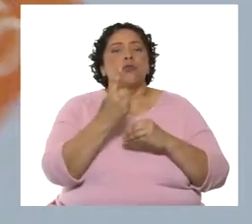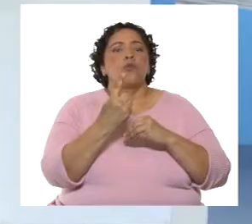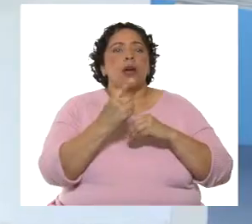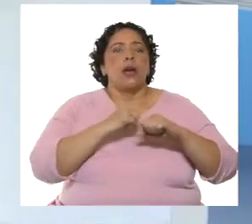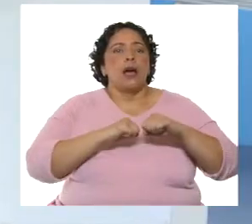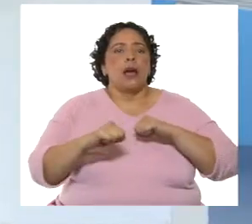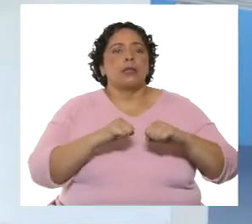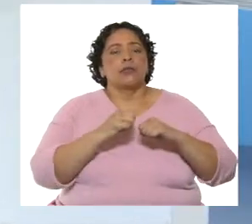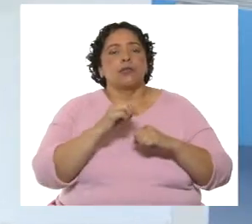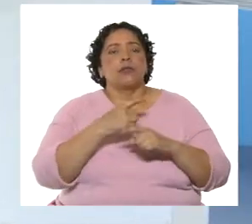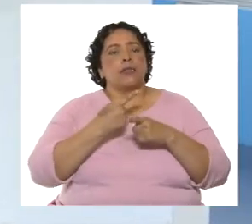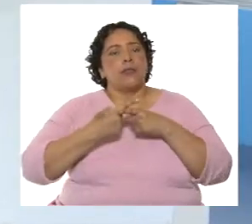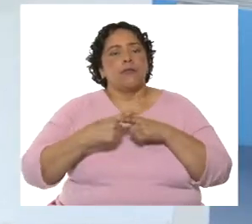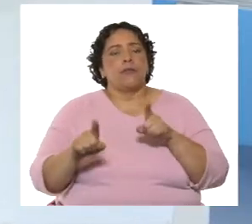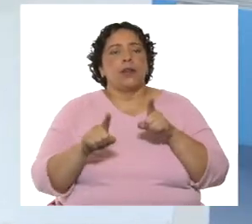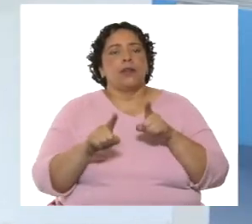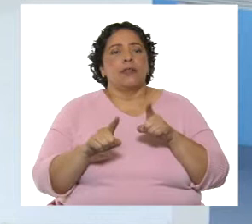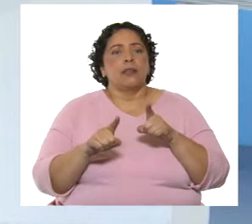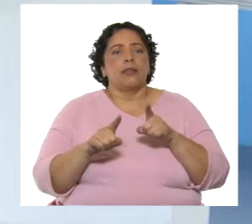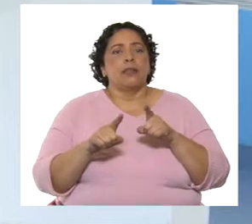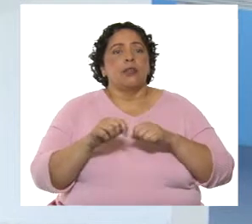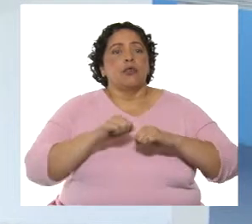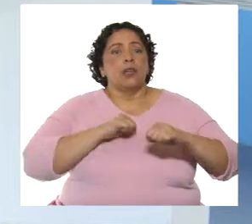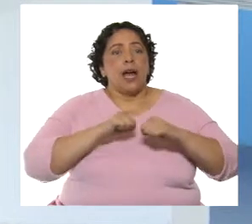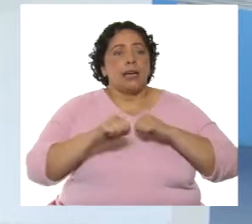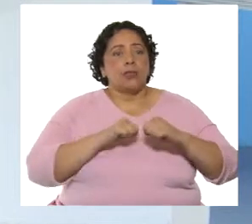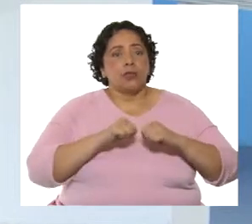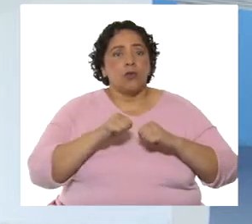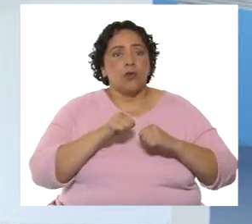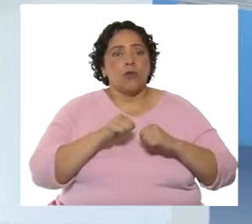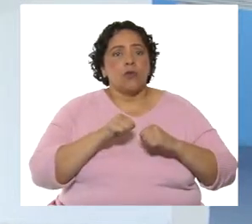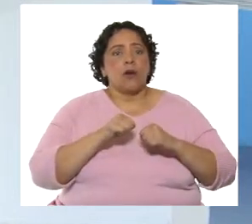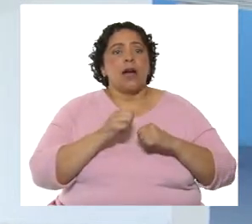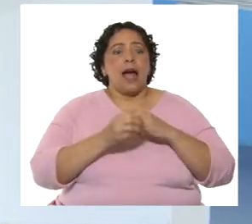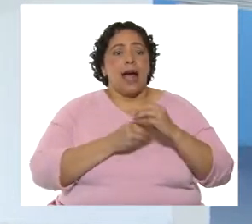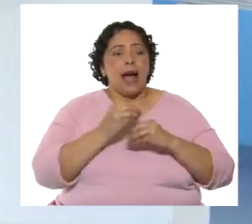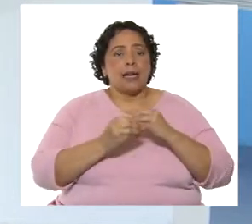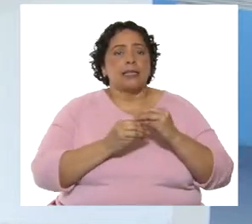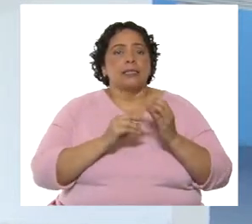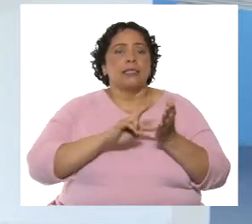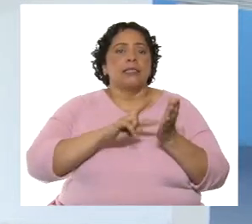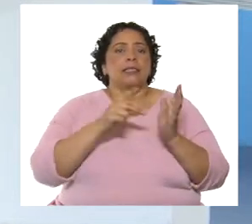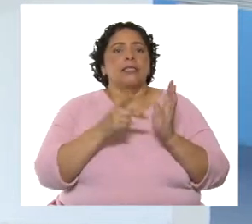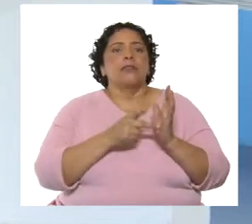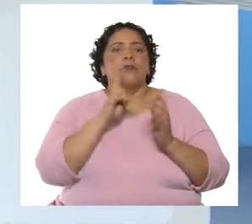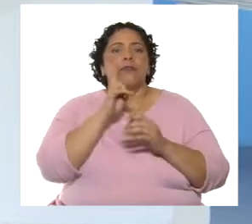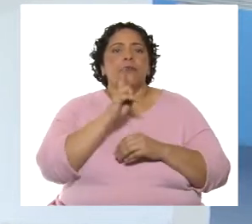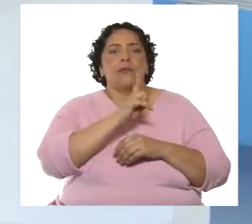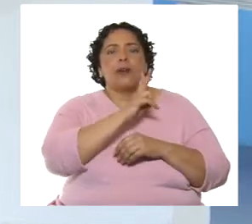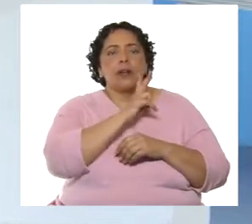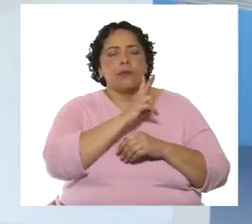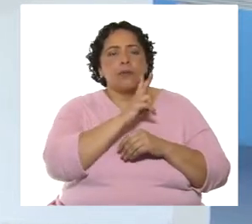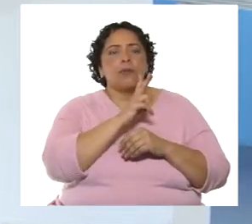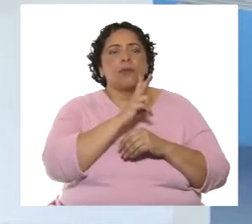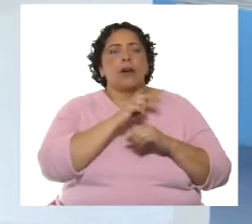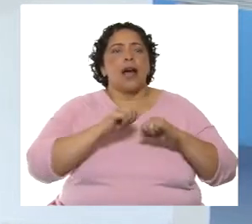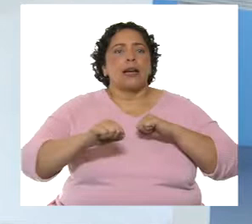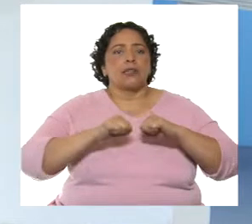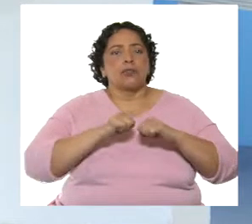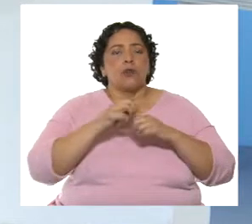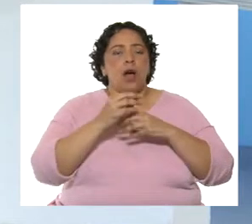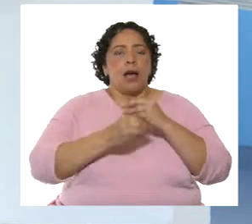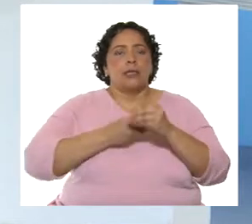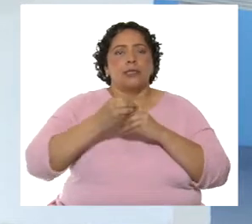acción diferente. Y esa acción, entonces, como lo acaba de decir la profe Sibrani, es lo que llamamos el verbo. Es la acción que está